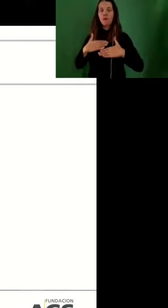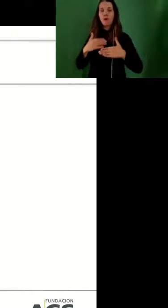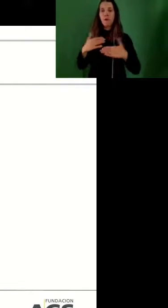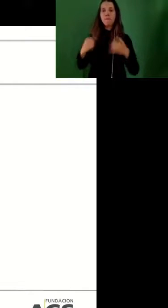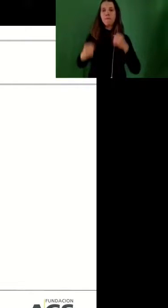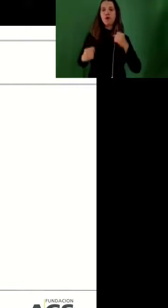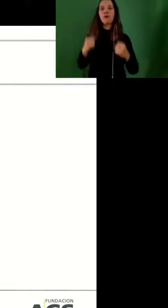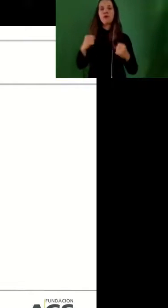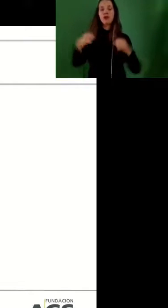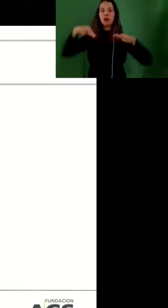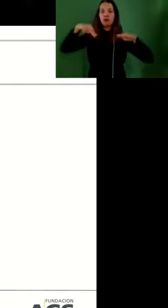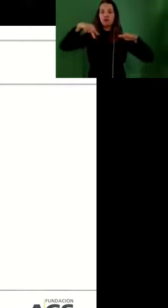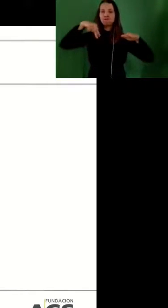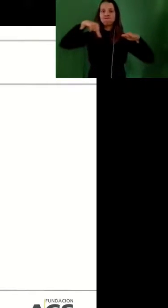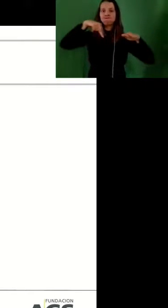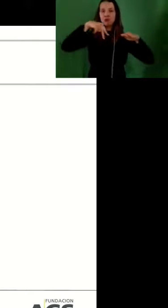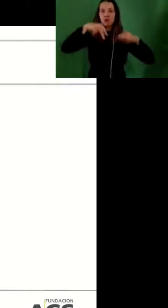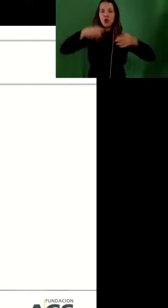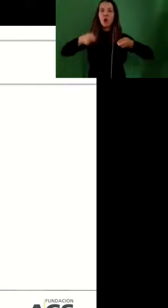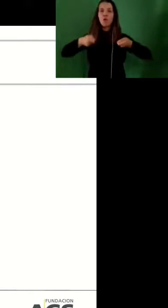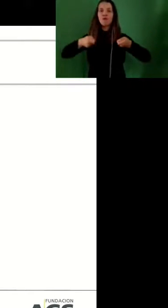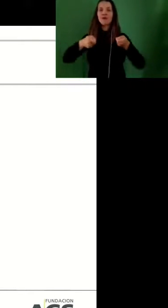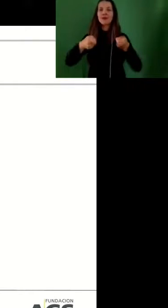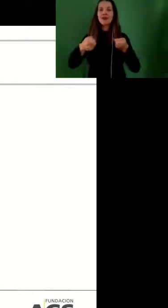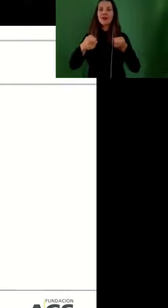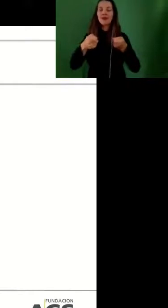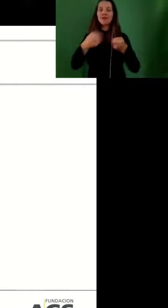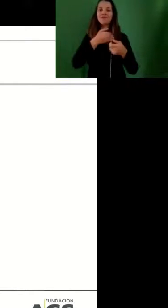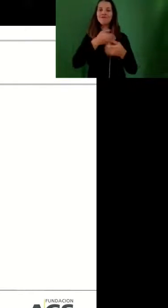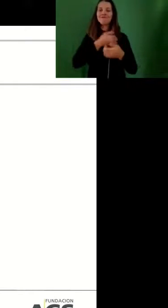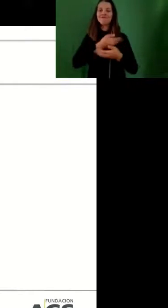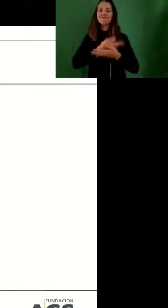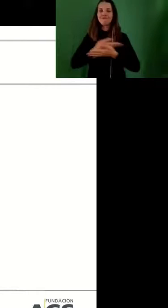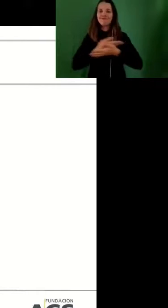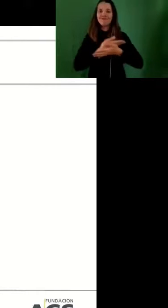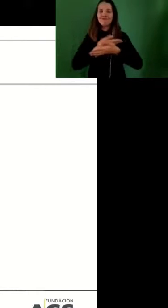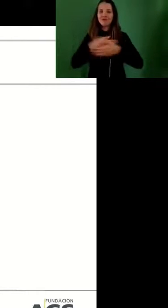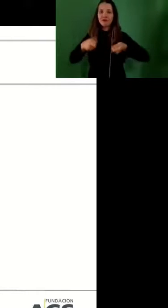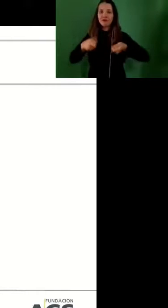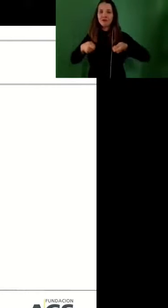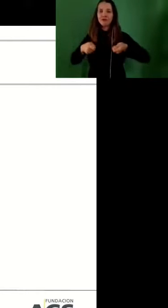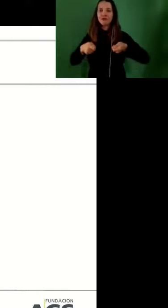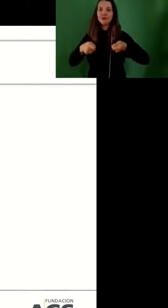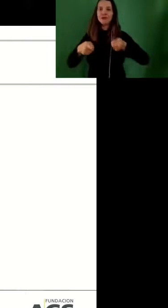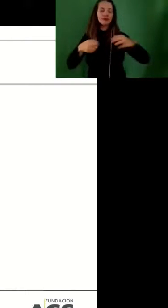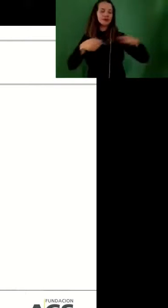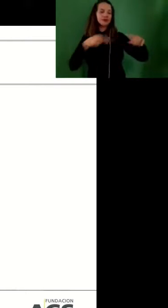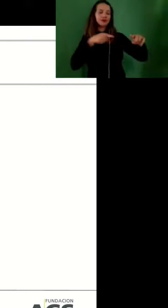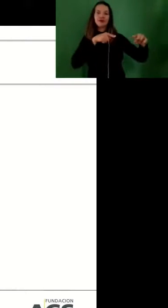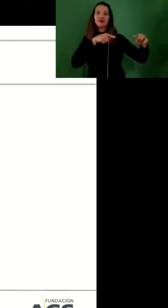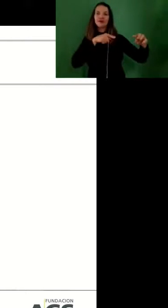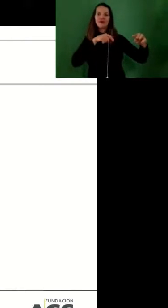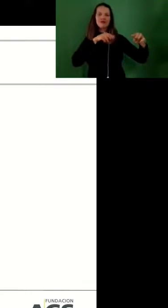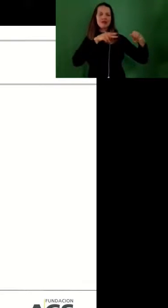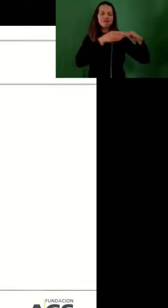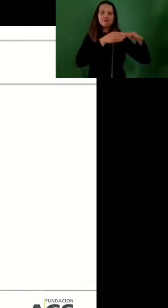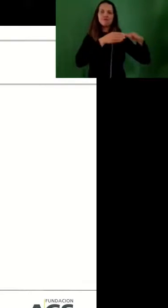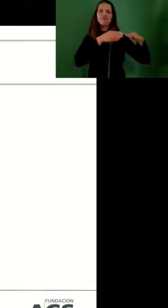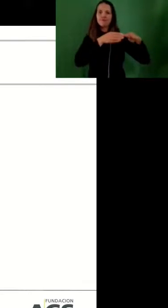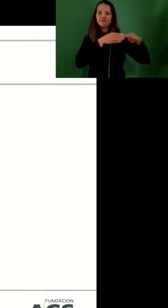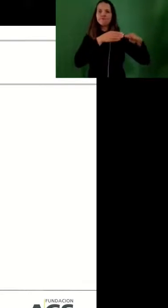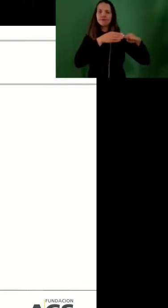un coche de bebés, qué sé yo, no puede hacer uso de esa entrada porque hay una especie como de